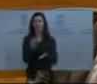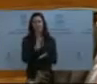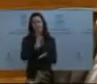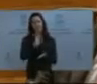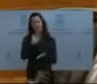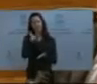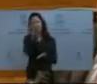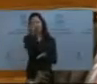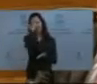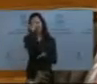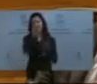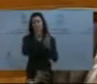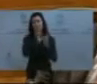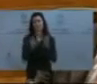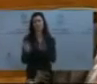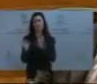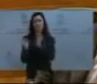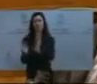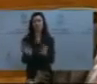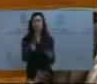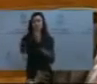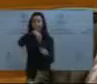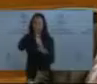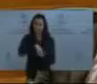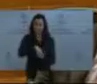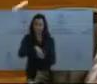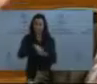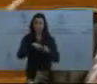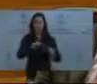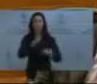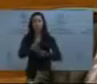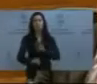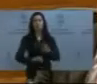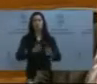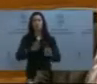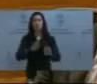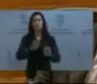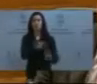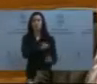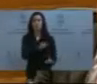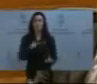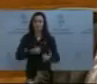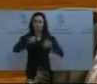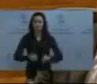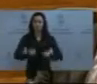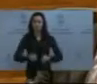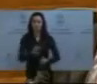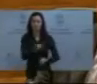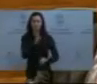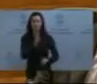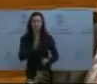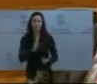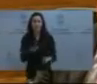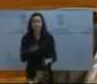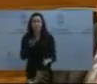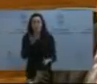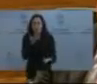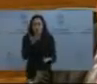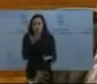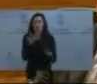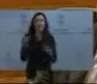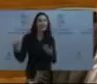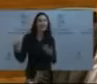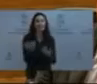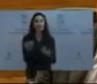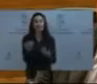medida para poner orden en el organismo autónomo y resolver este problema en el que usted dice estar tan empeñada. Sin embargo, estamos siendo conocedores de que están